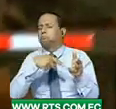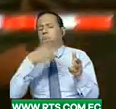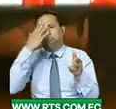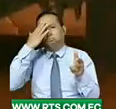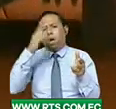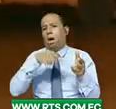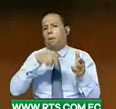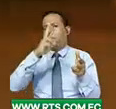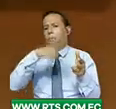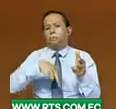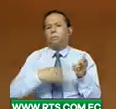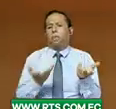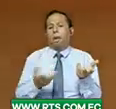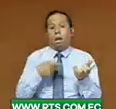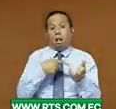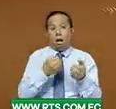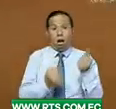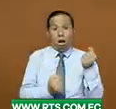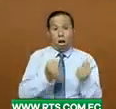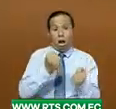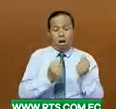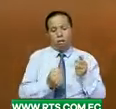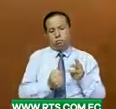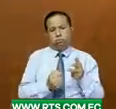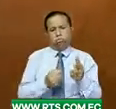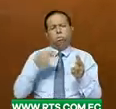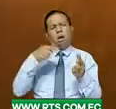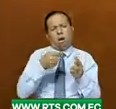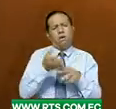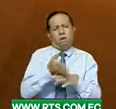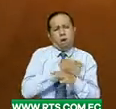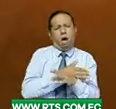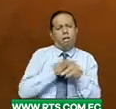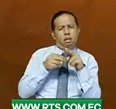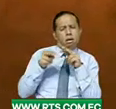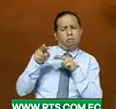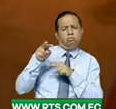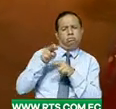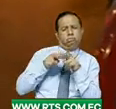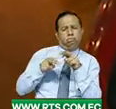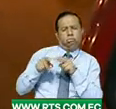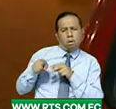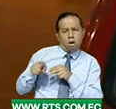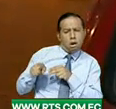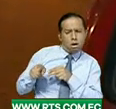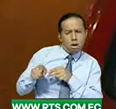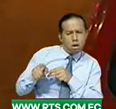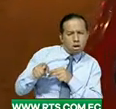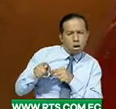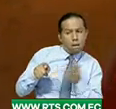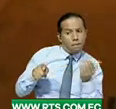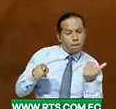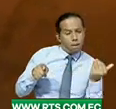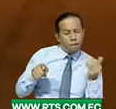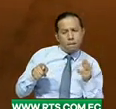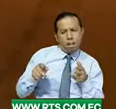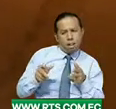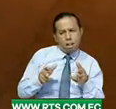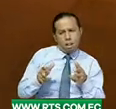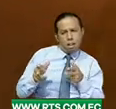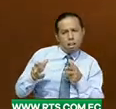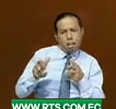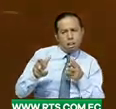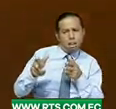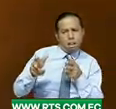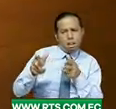movilizaba en un carro. Evidentemente ya tenían su investigación propia, le estaban siguiendo la pista, el